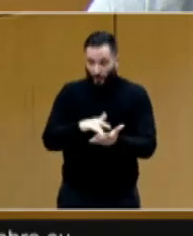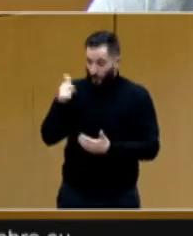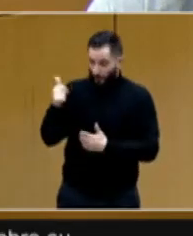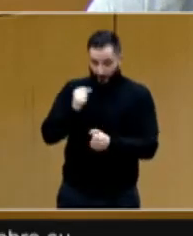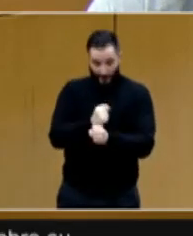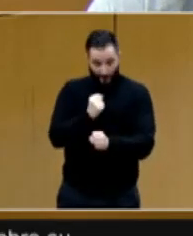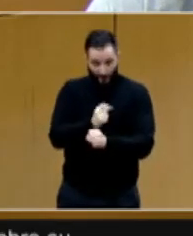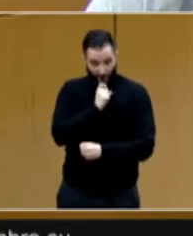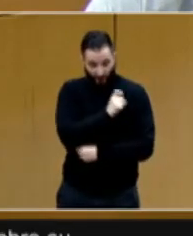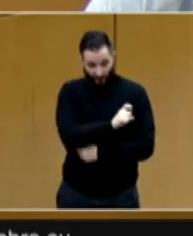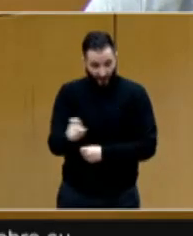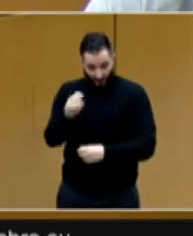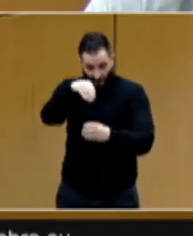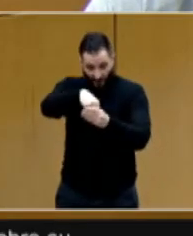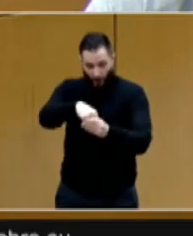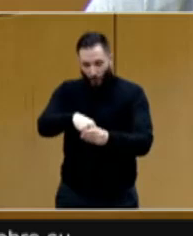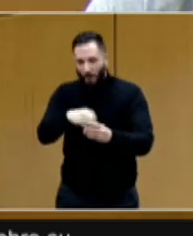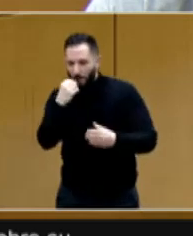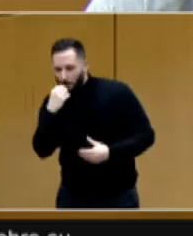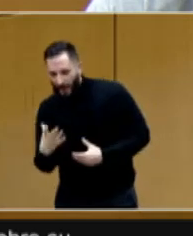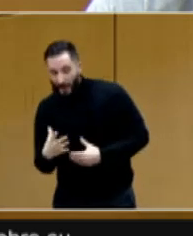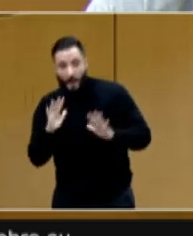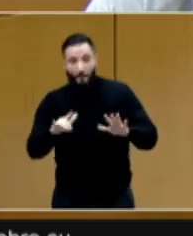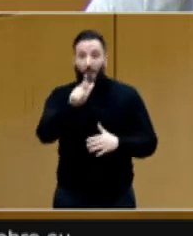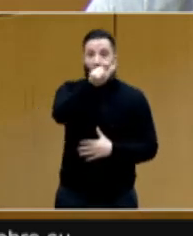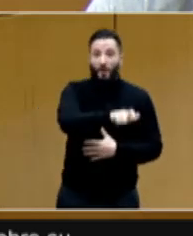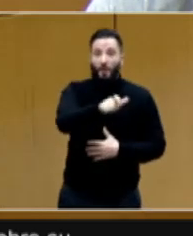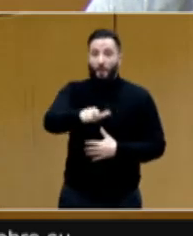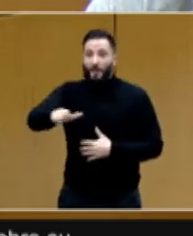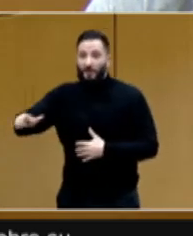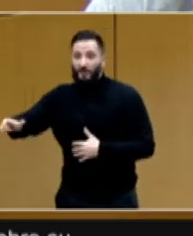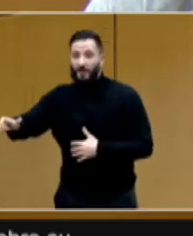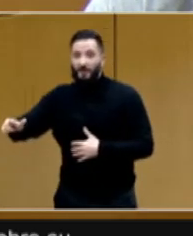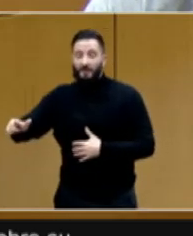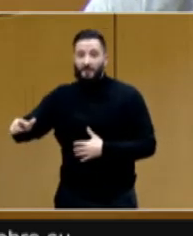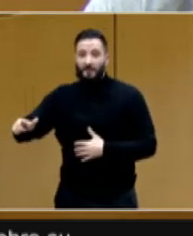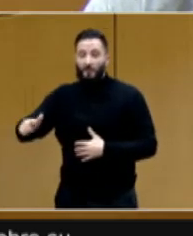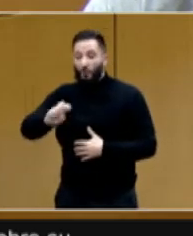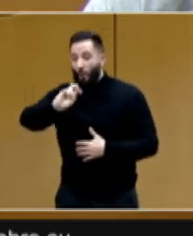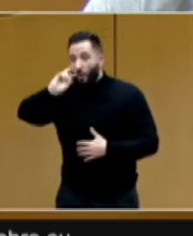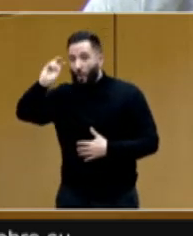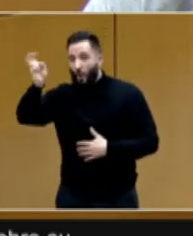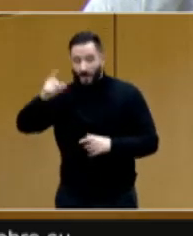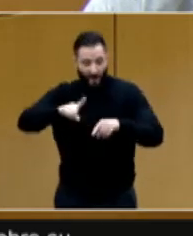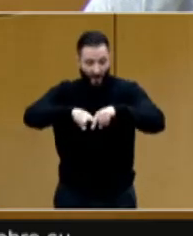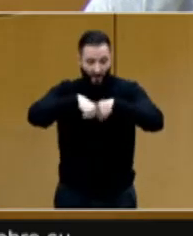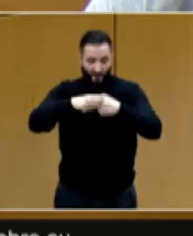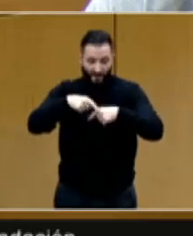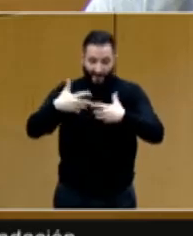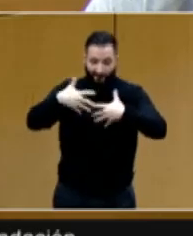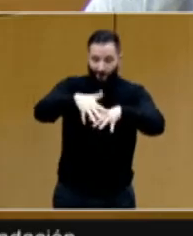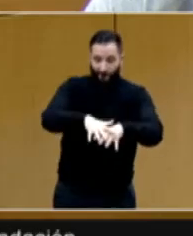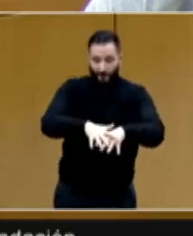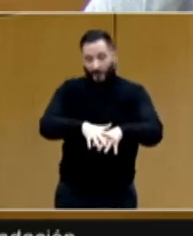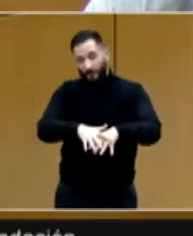Pues normal bien Pero hay gente que está tutelada por sus familiares y